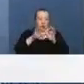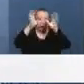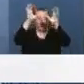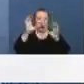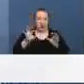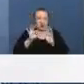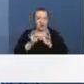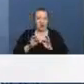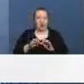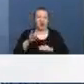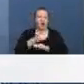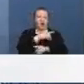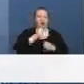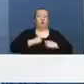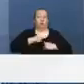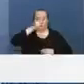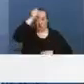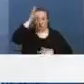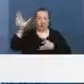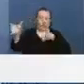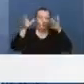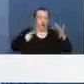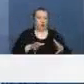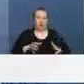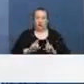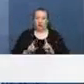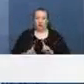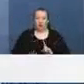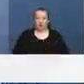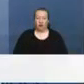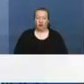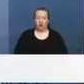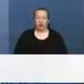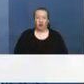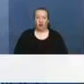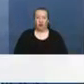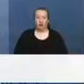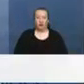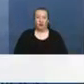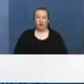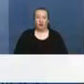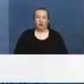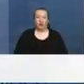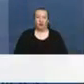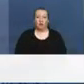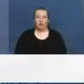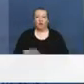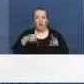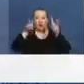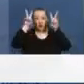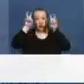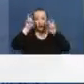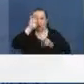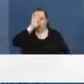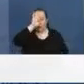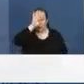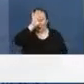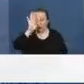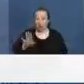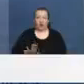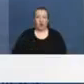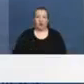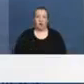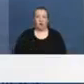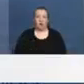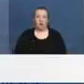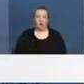se anunciara bien bueno el tema de siempre por qué el